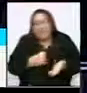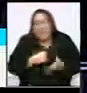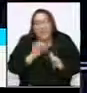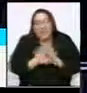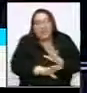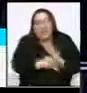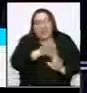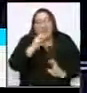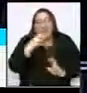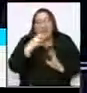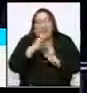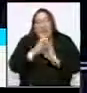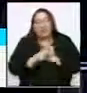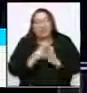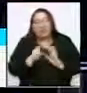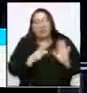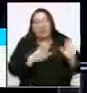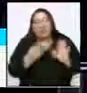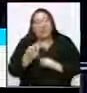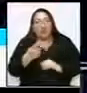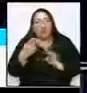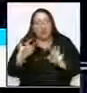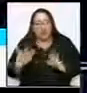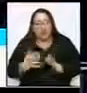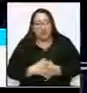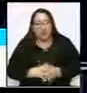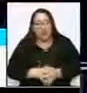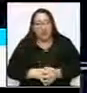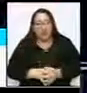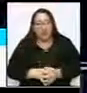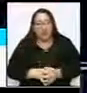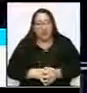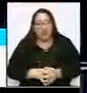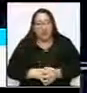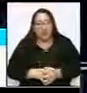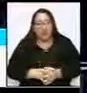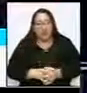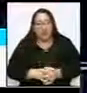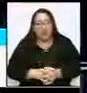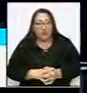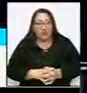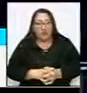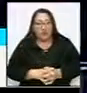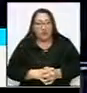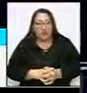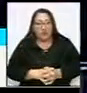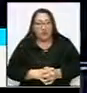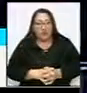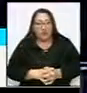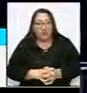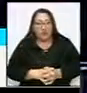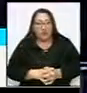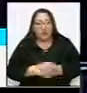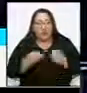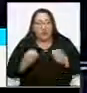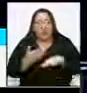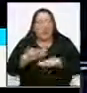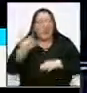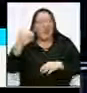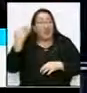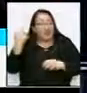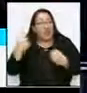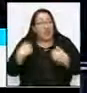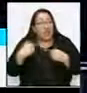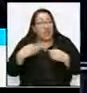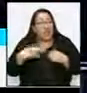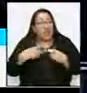en la Constitución peruana de 1828. ¿Por qué? Porque claro, las 13 colonias independizadas que habían tenido